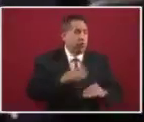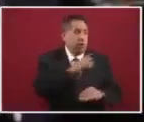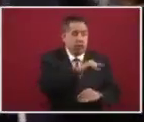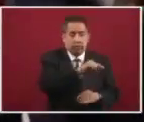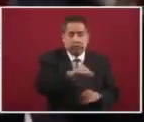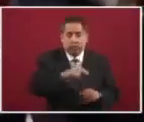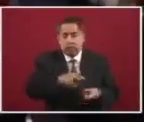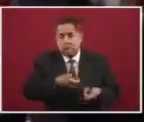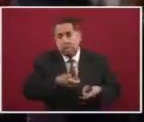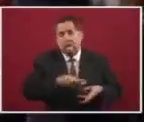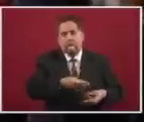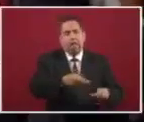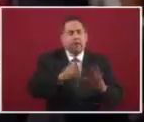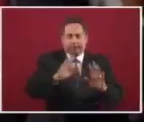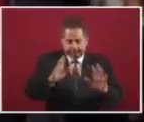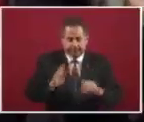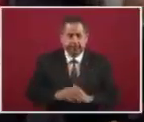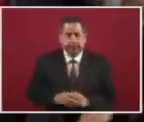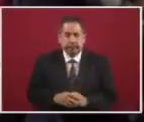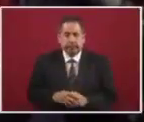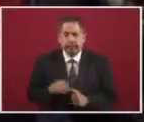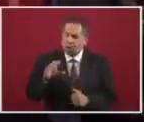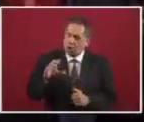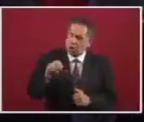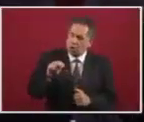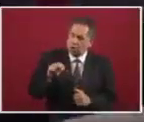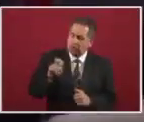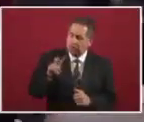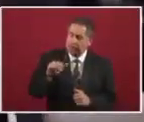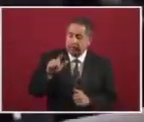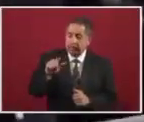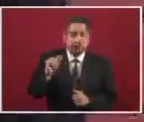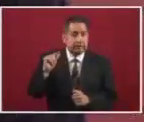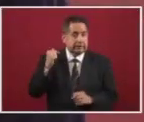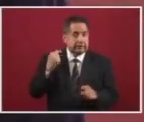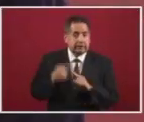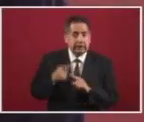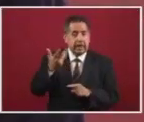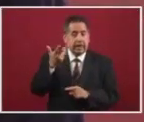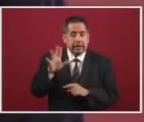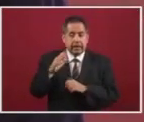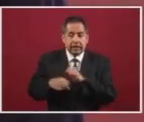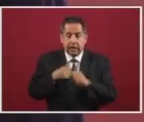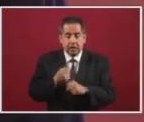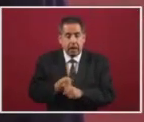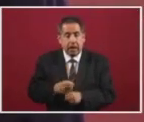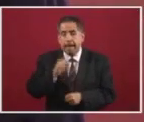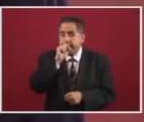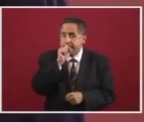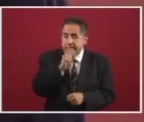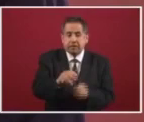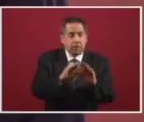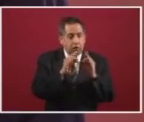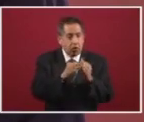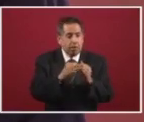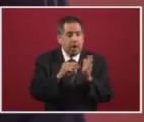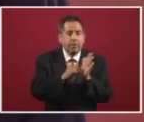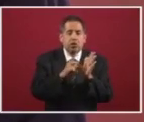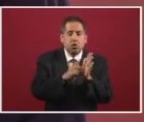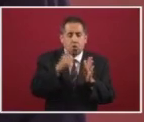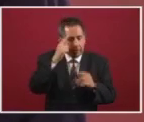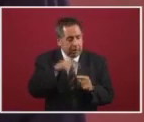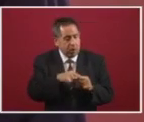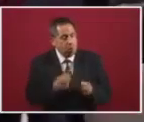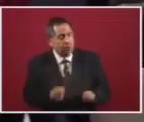arcas públicas, ¿no? El Coneval en los últimos 10 años ha utilizado la misma metodología para hacer la medición de